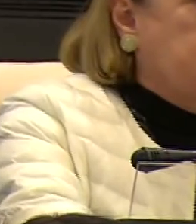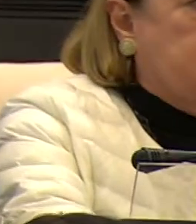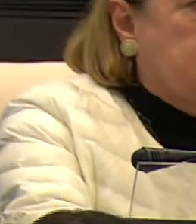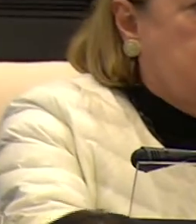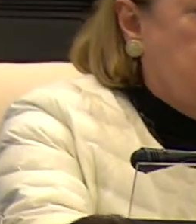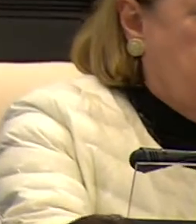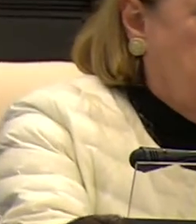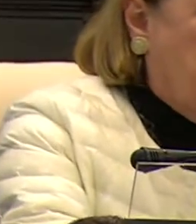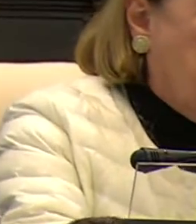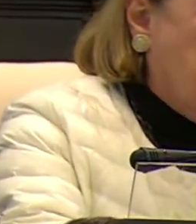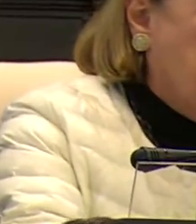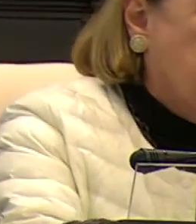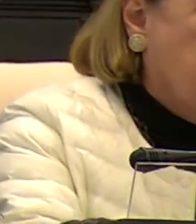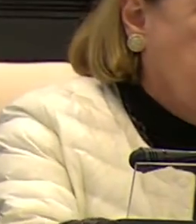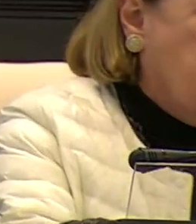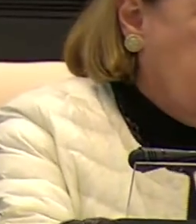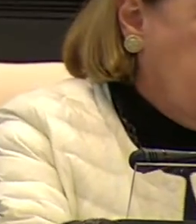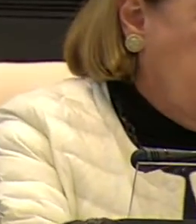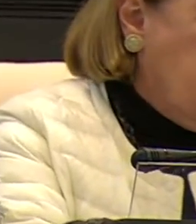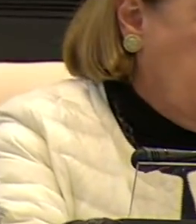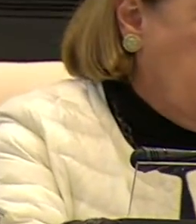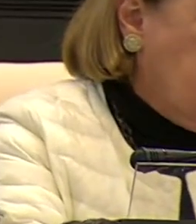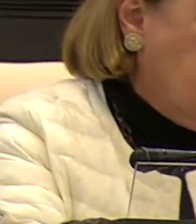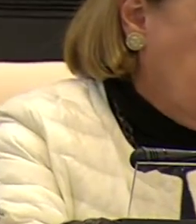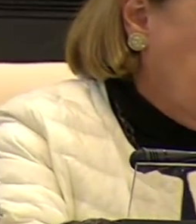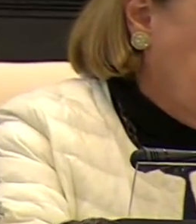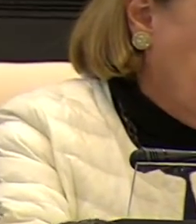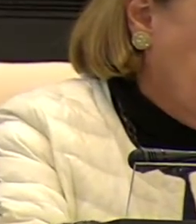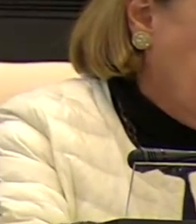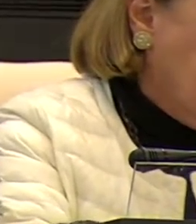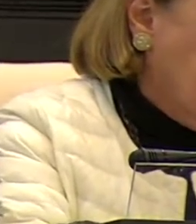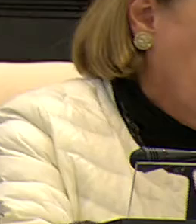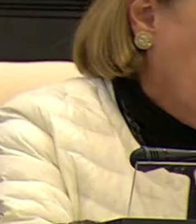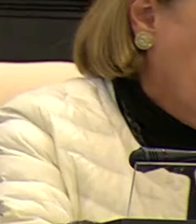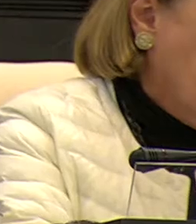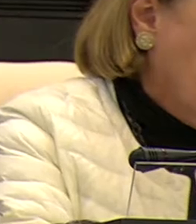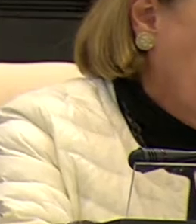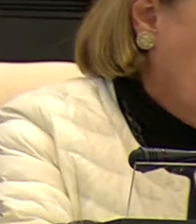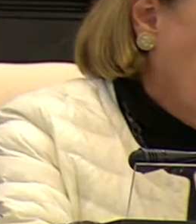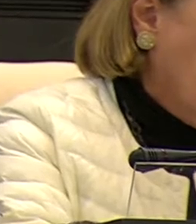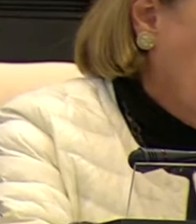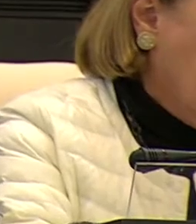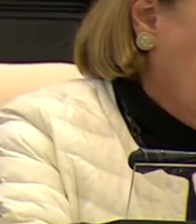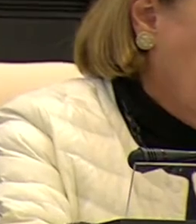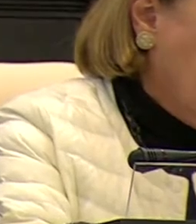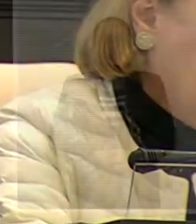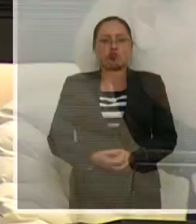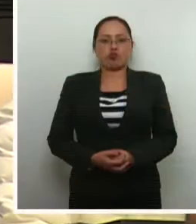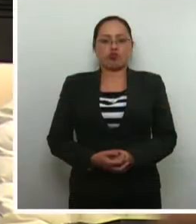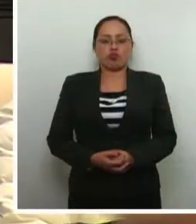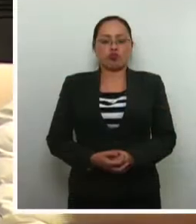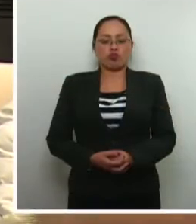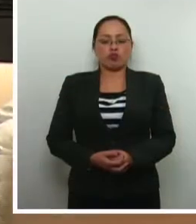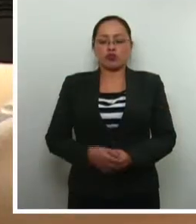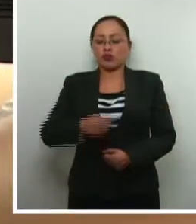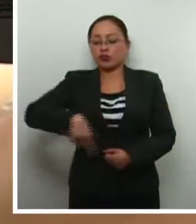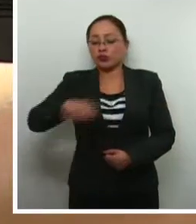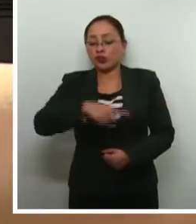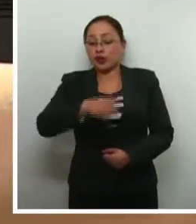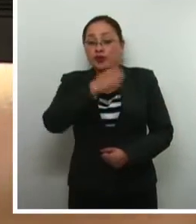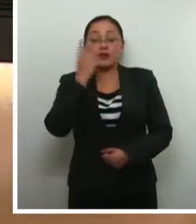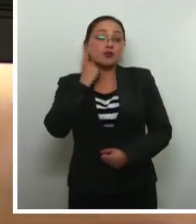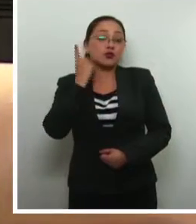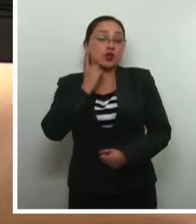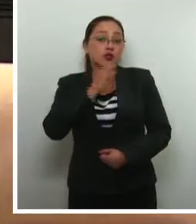momento de la comisión tener la posibilidad de presentar las reservas, eso estaría negando la posibilidad de los diputados de presentar reservas